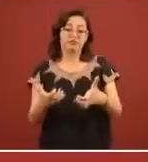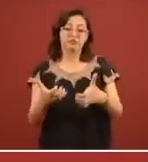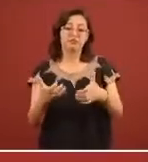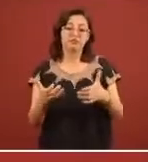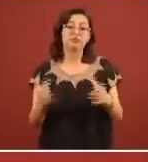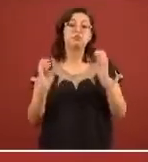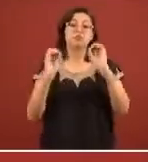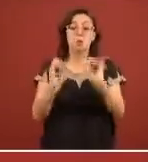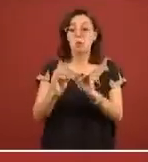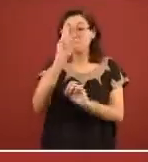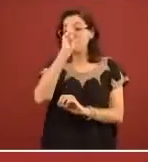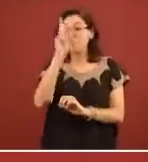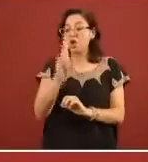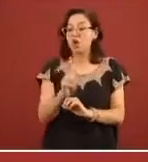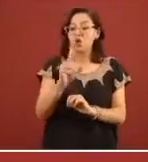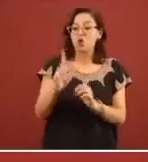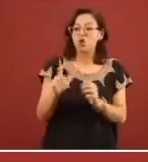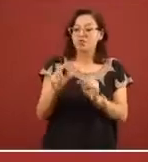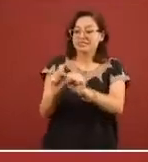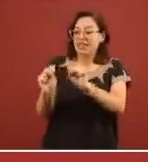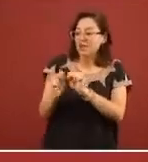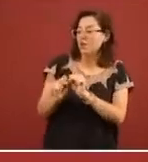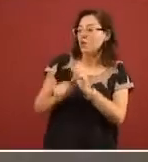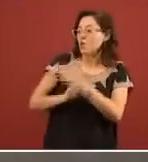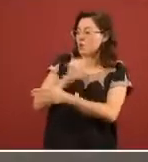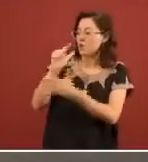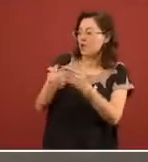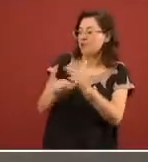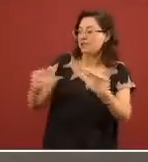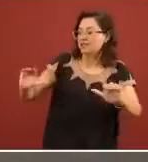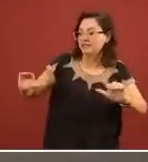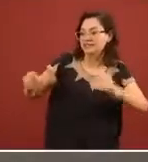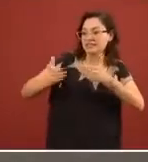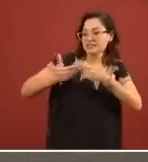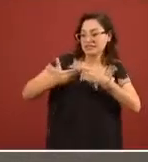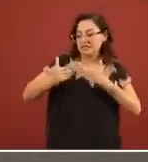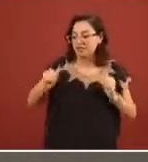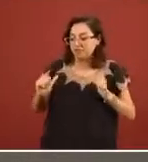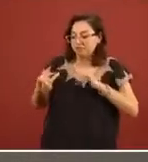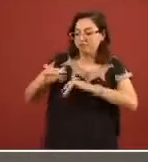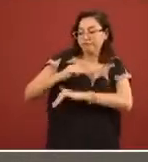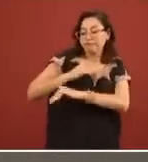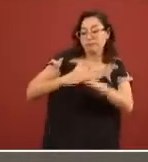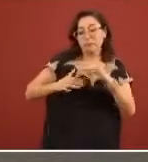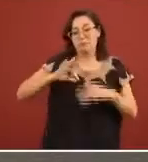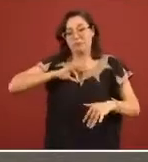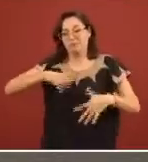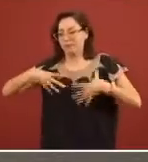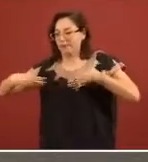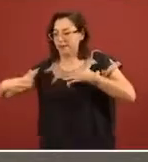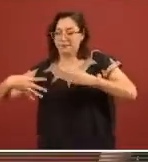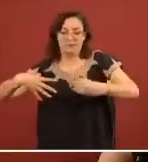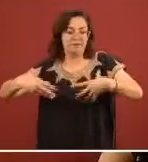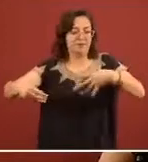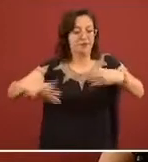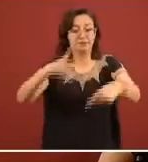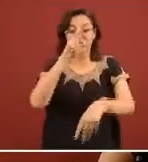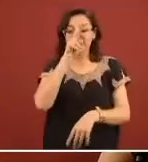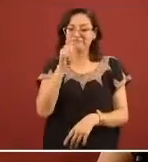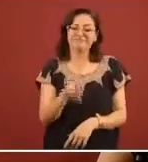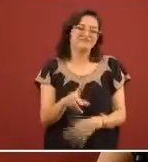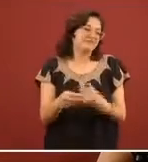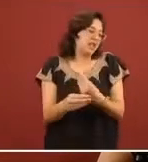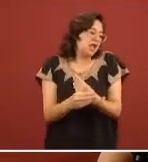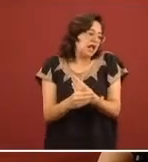en espacios cerrados, donde entonces la transmisión todavía se da con mayor eficiencia, entonces claro que vamos a tener una